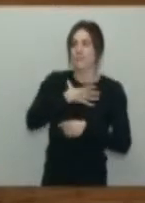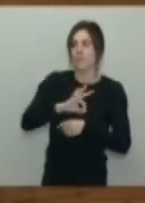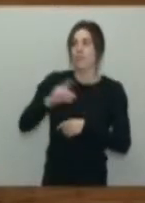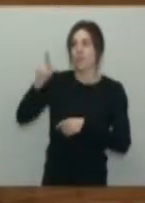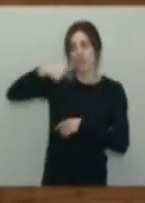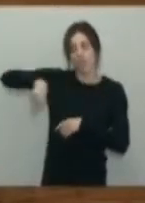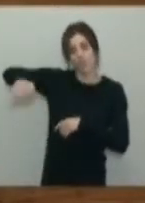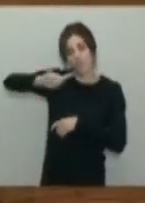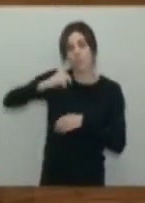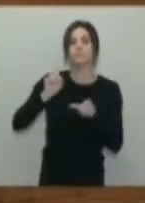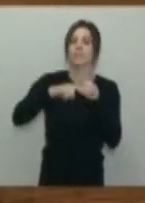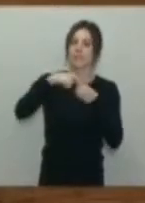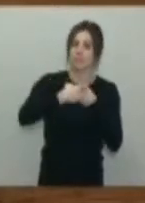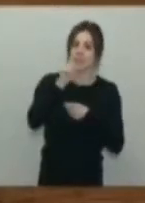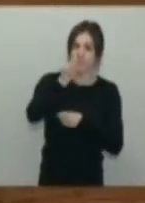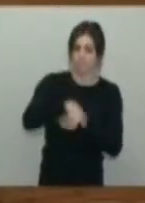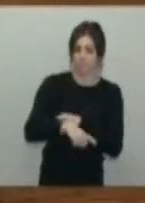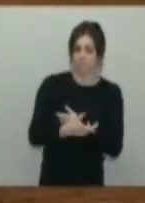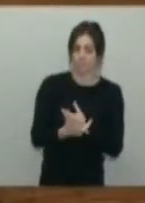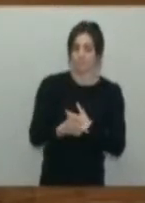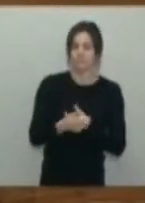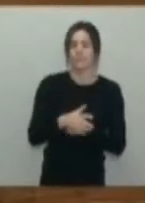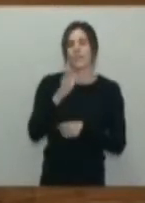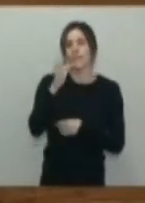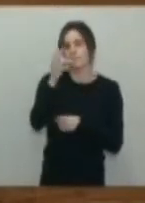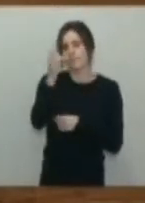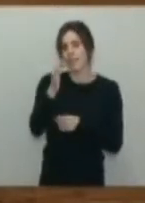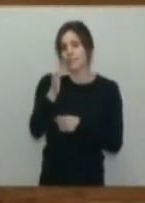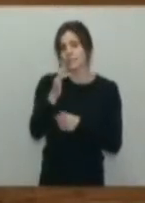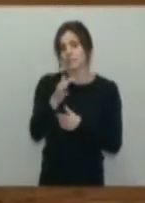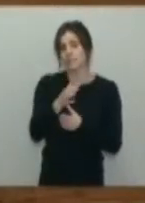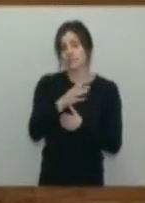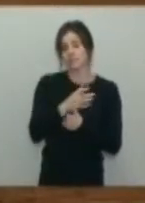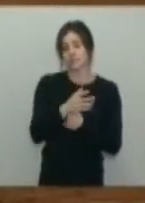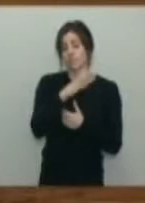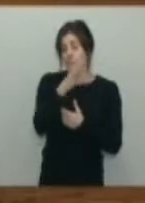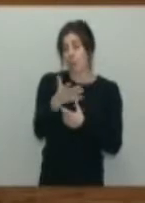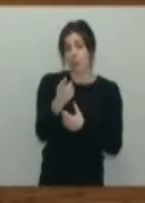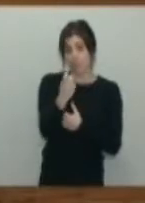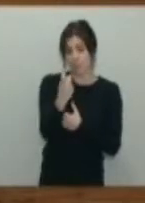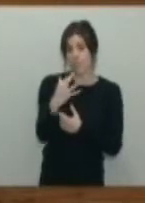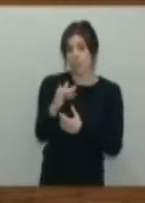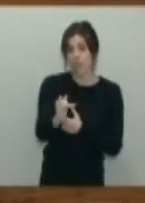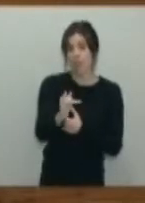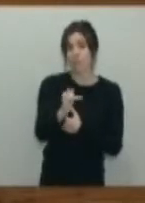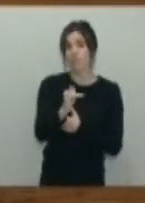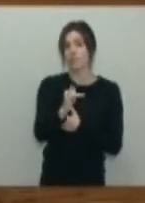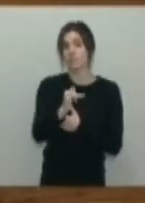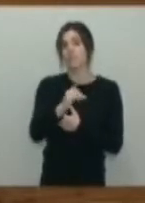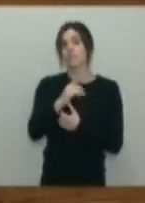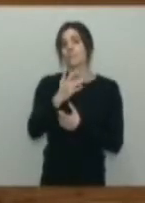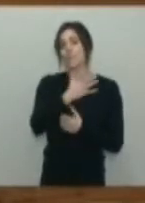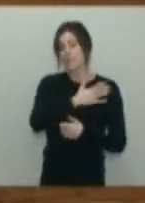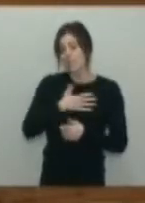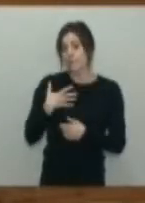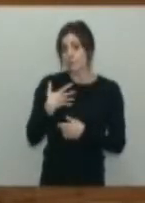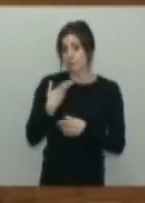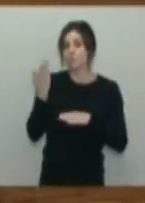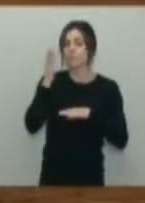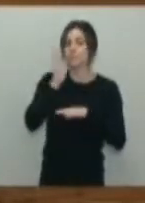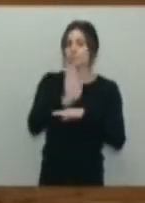y sociales emergentes. Precisamente para dar respuesta a esta necesidad y facilitar el diálogo social con los nuevos agentes,